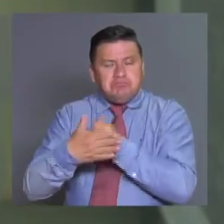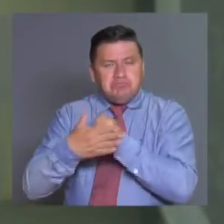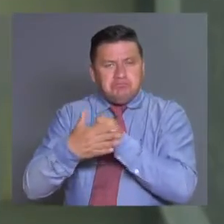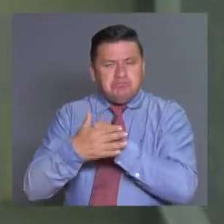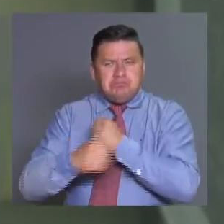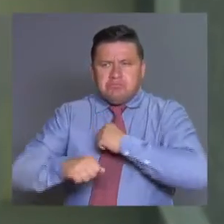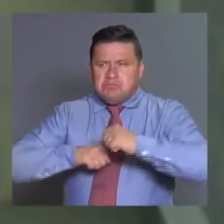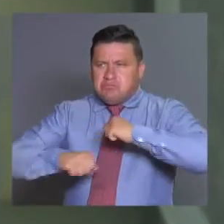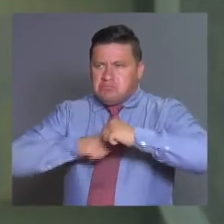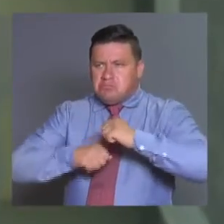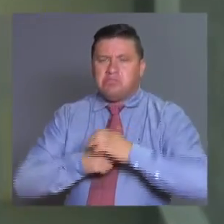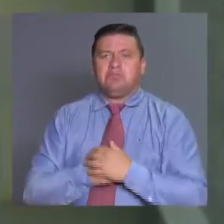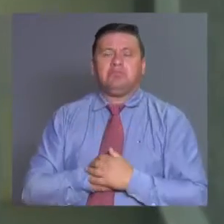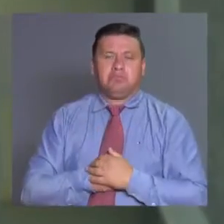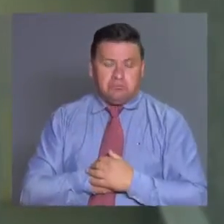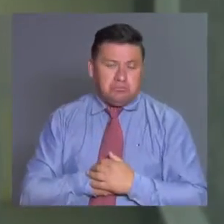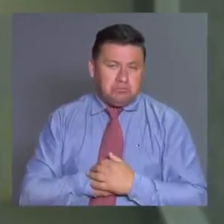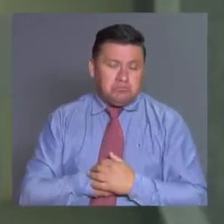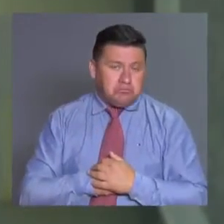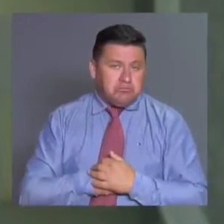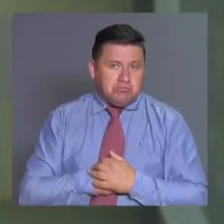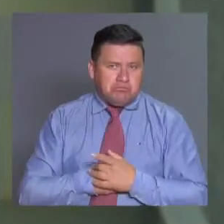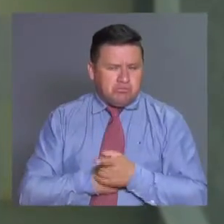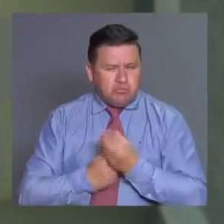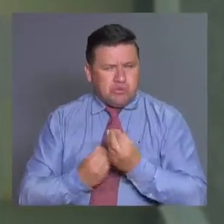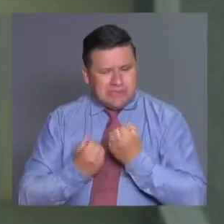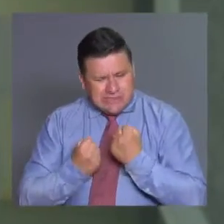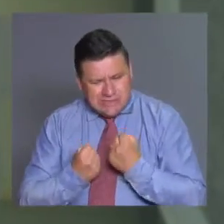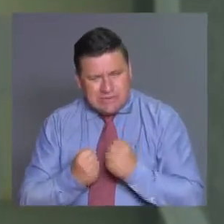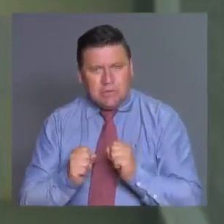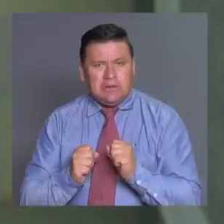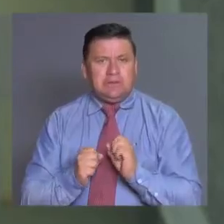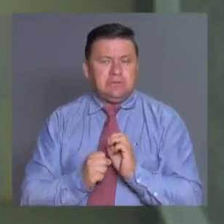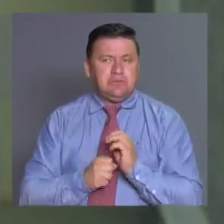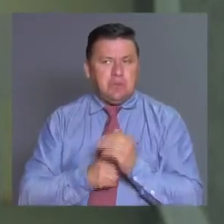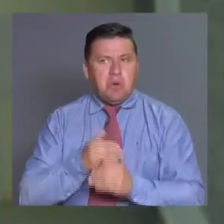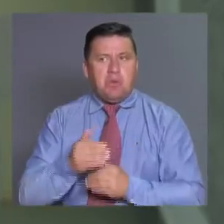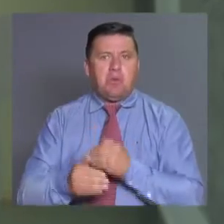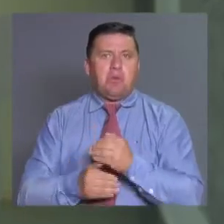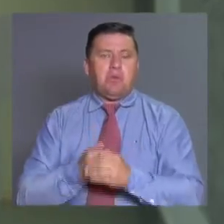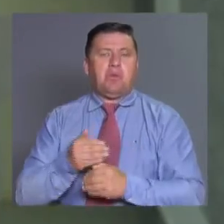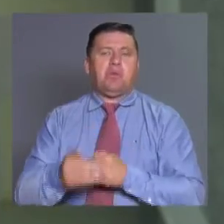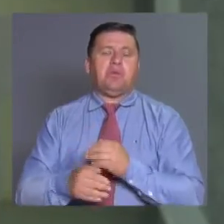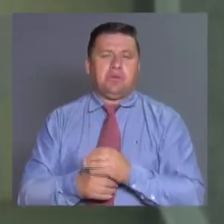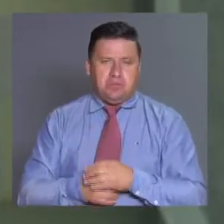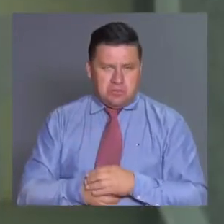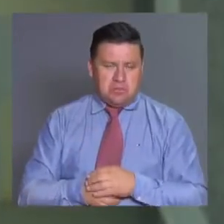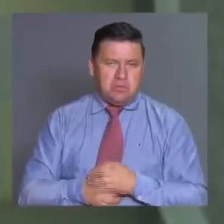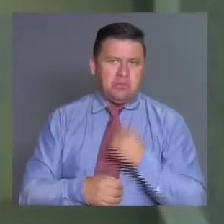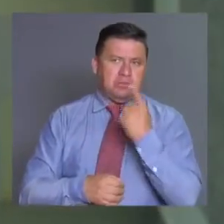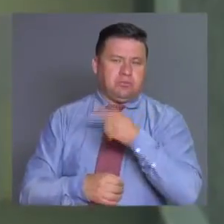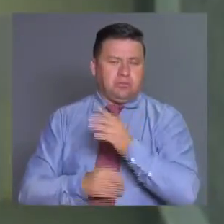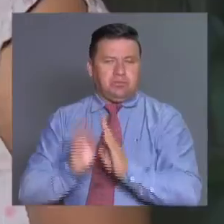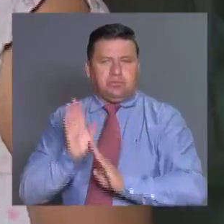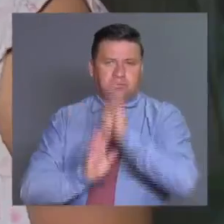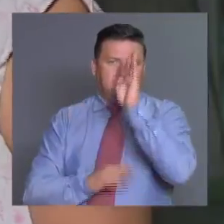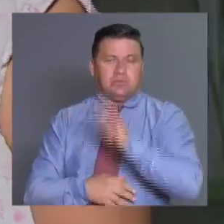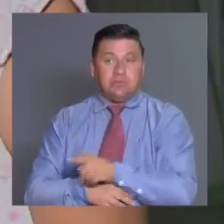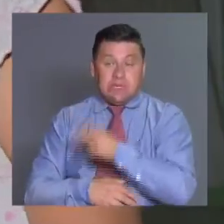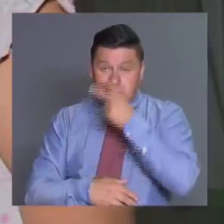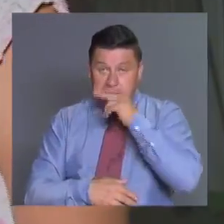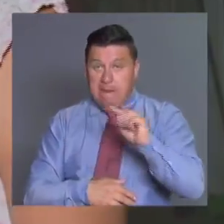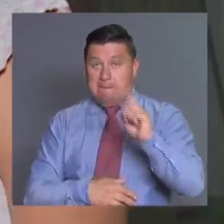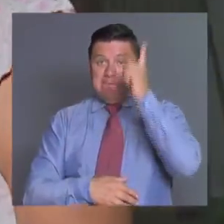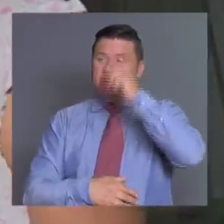lucha ahora con mucho esfuerzo poco a poco ha ido sacando nosotros adelante su